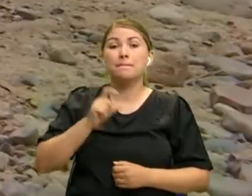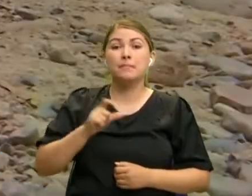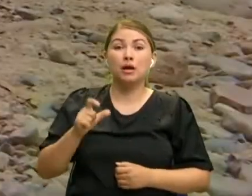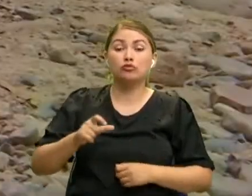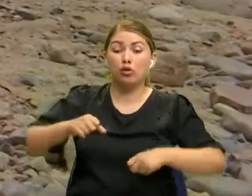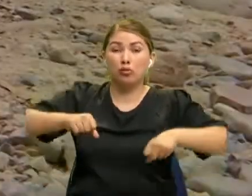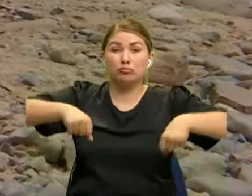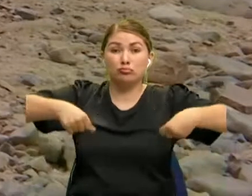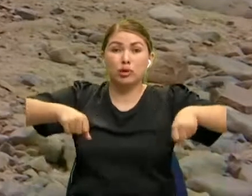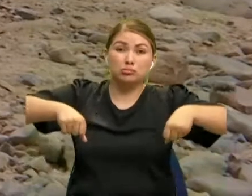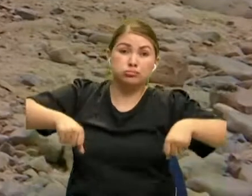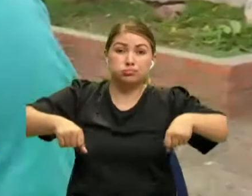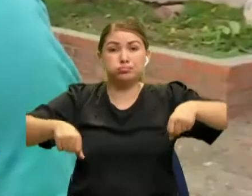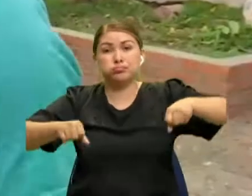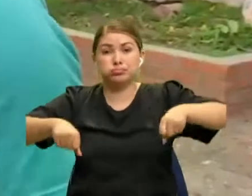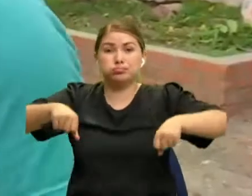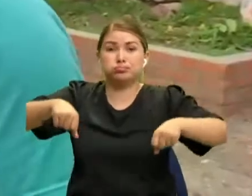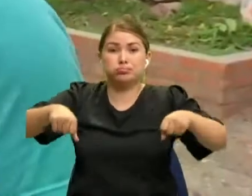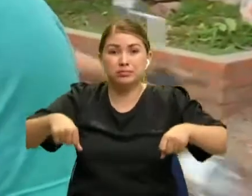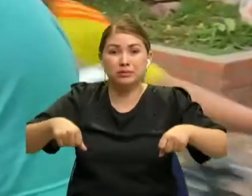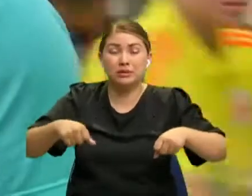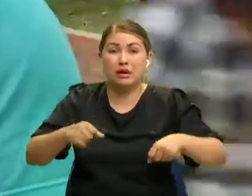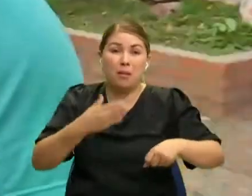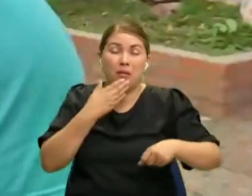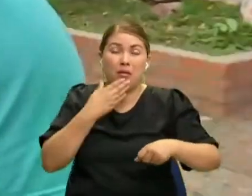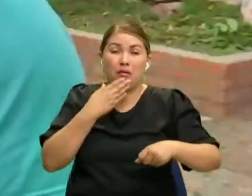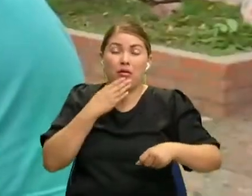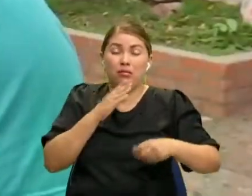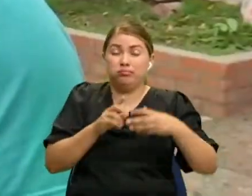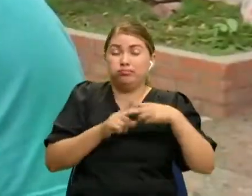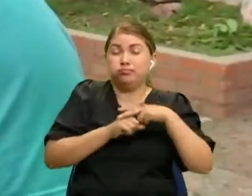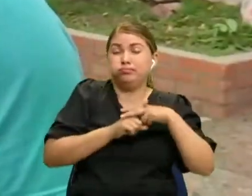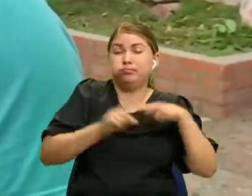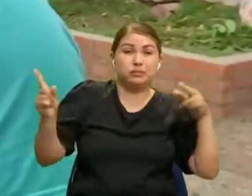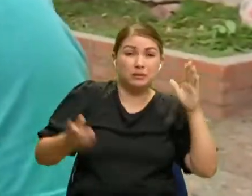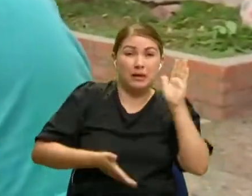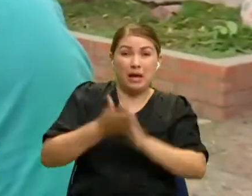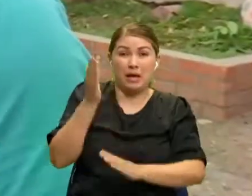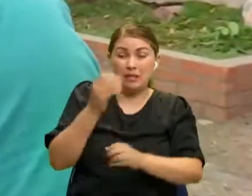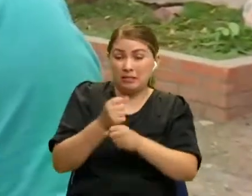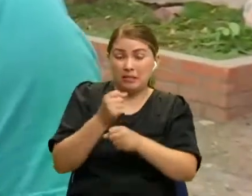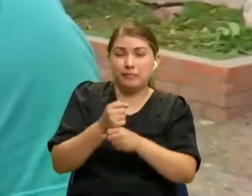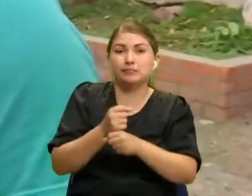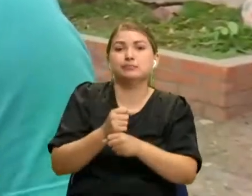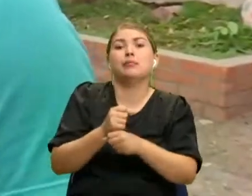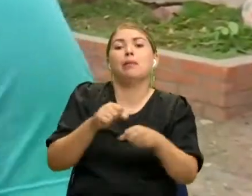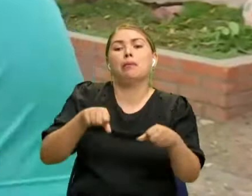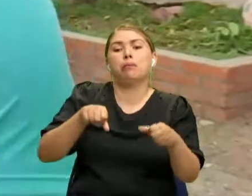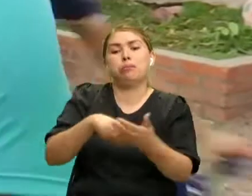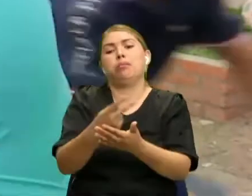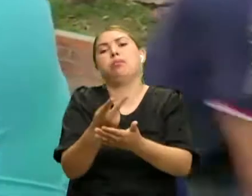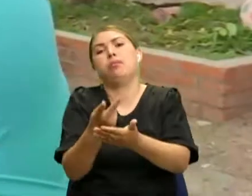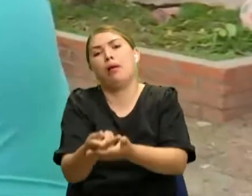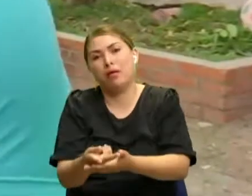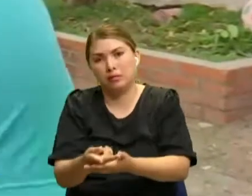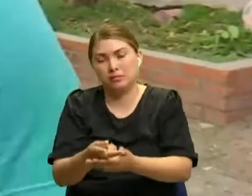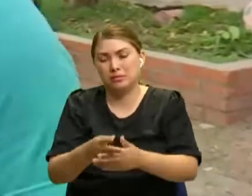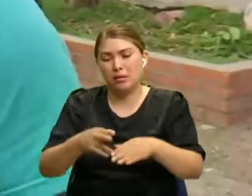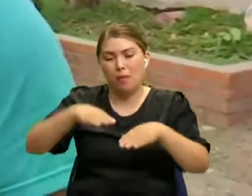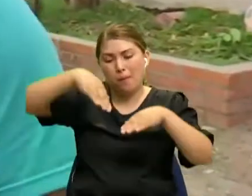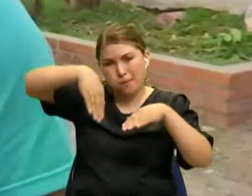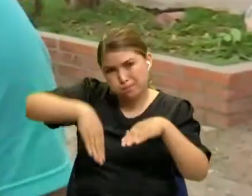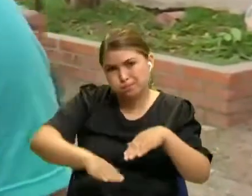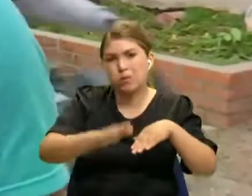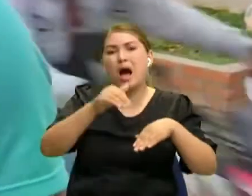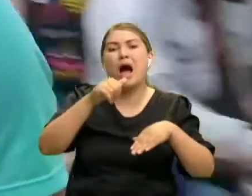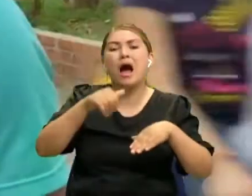sus motocicletas, de pronto con rapidez hacia sus trabajos, han terminado cayendo de nuevos pozos que forman